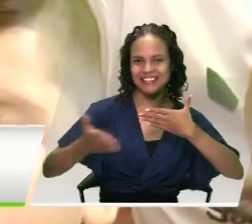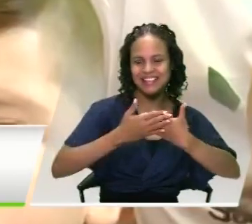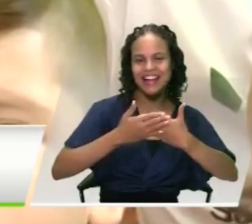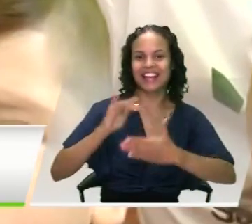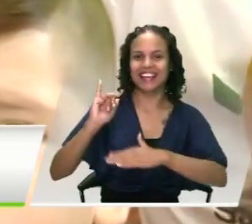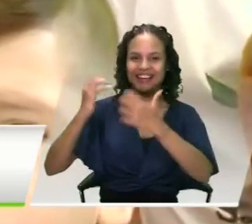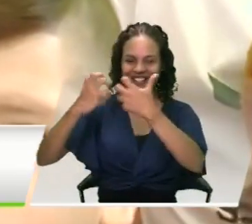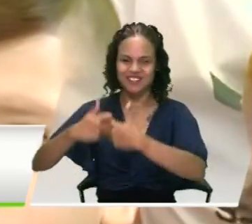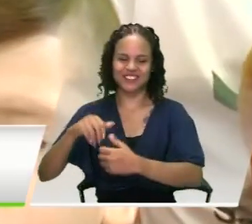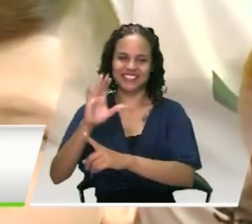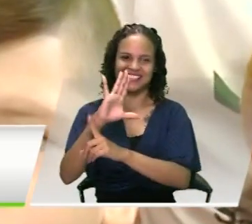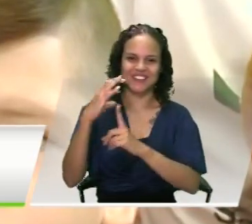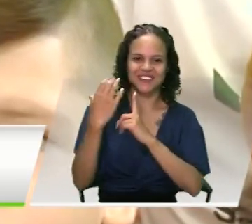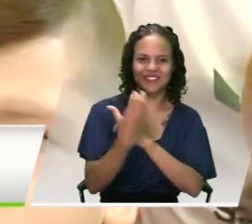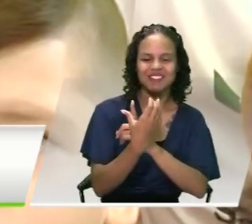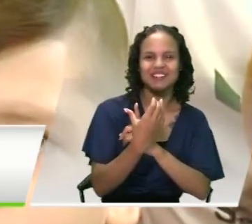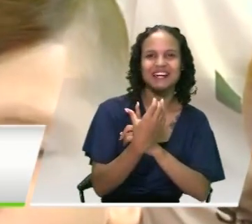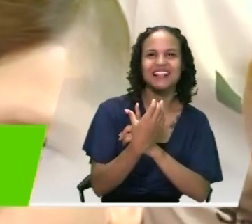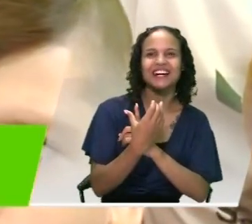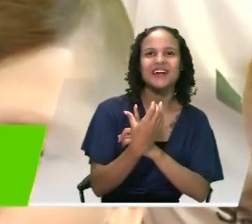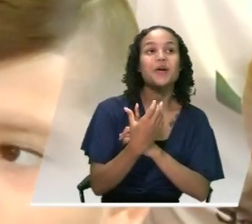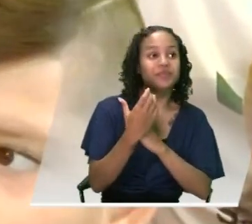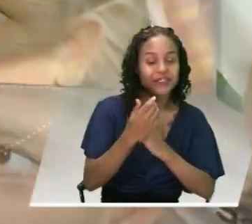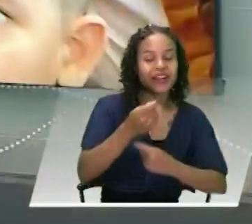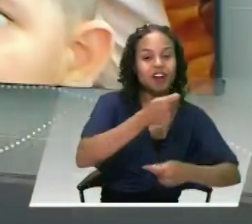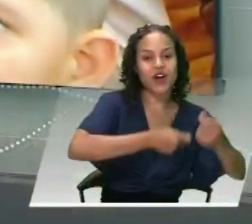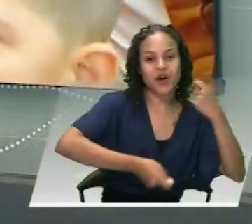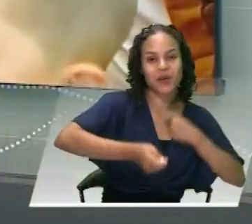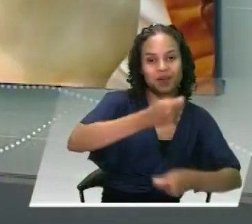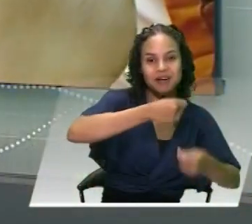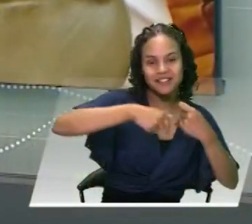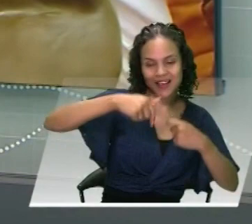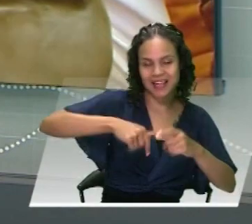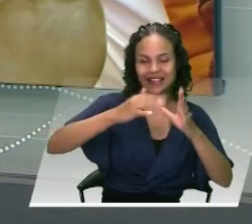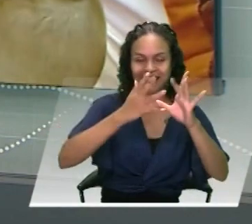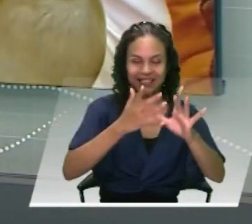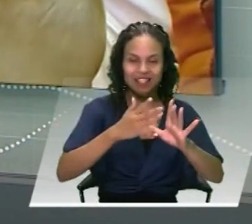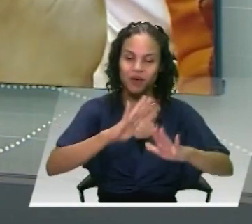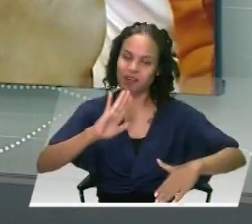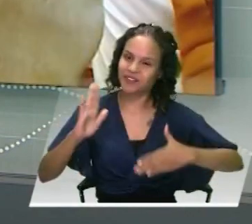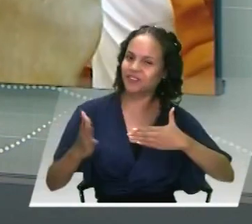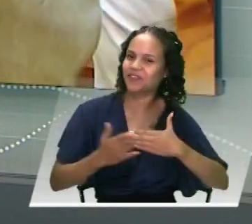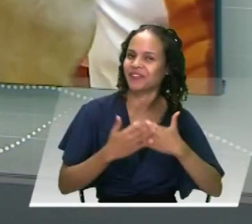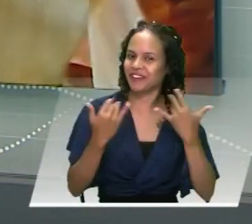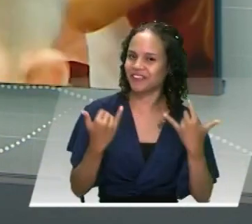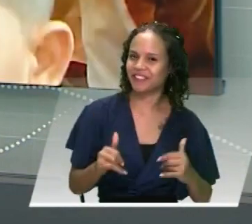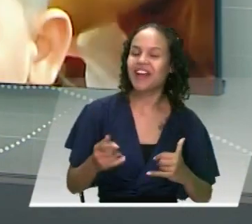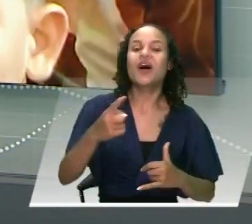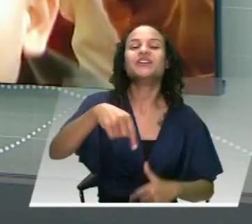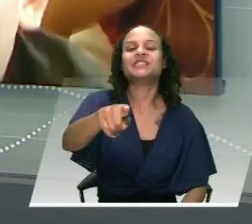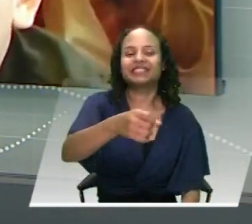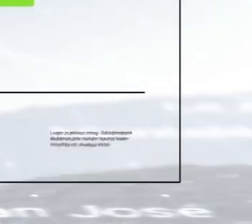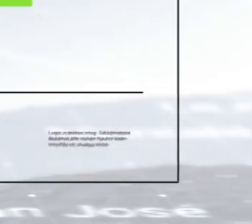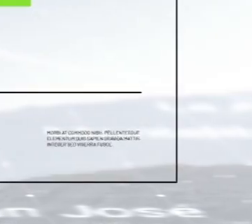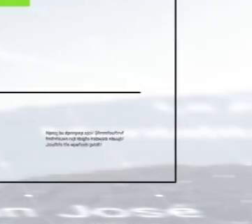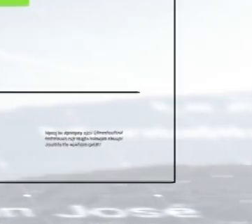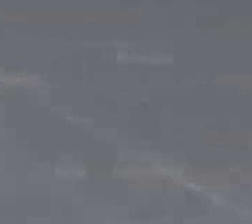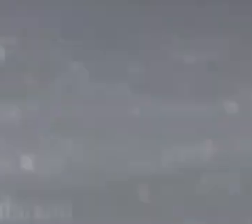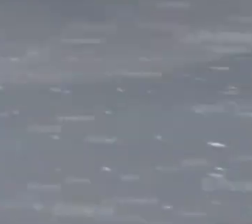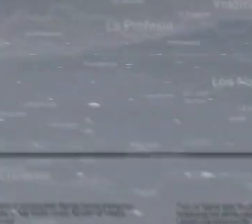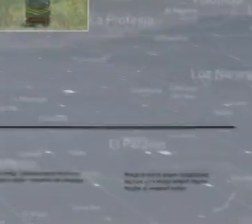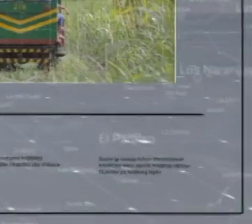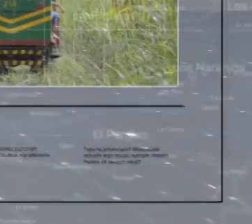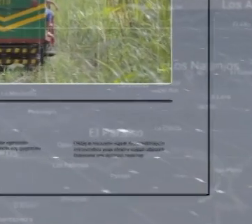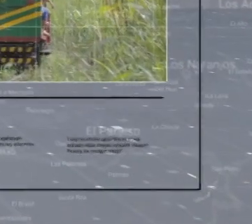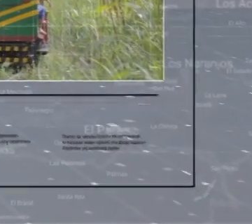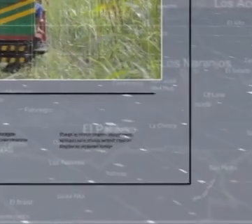cultura y el comercio del municipio de Itagüí. Continúen ustedes con más. Muy buenas tardes.